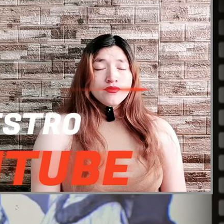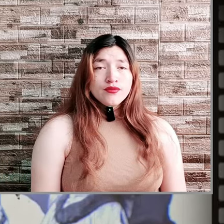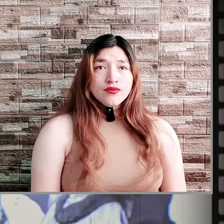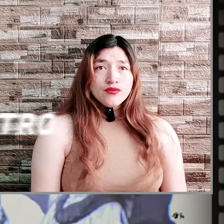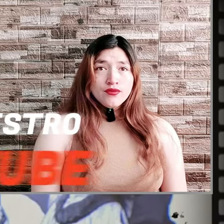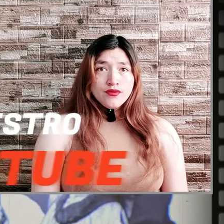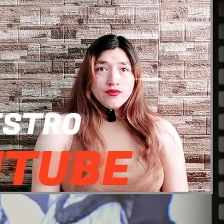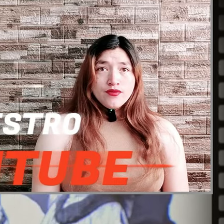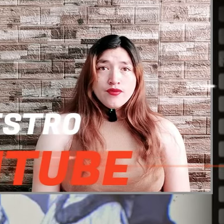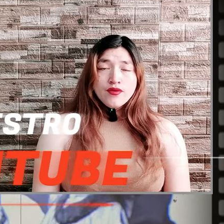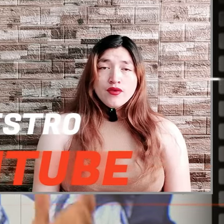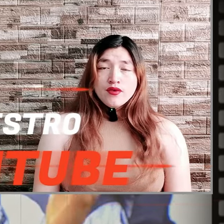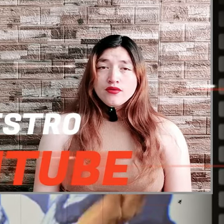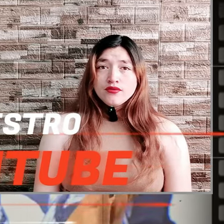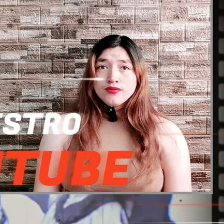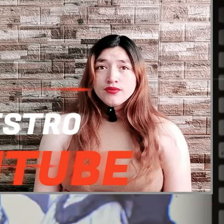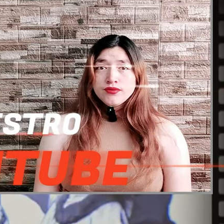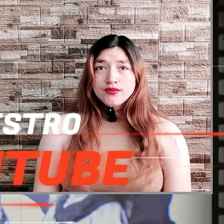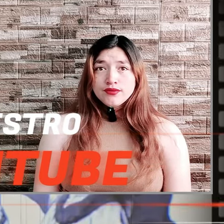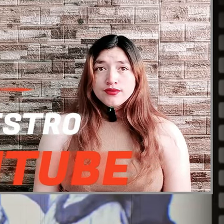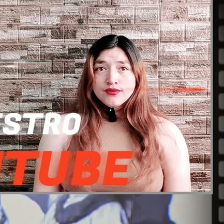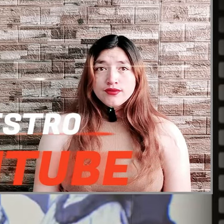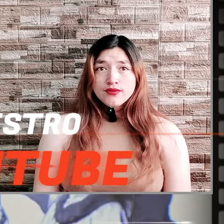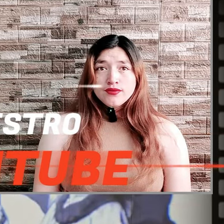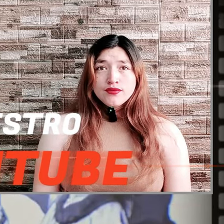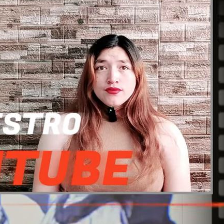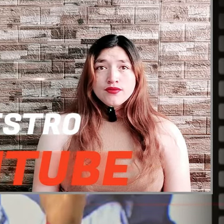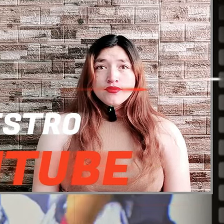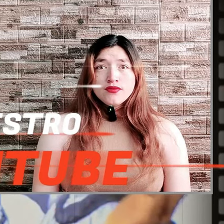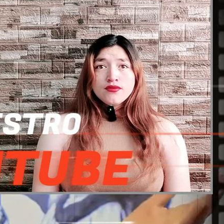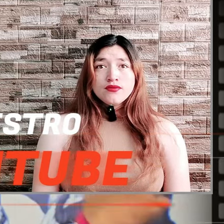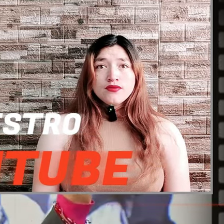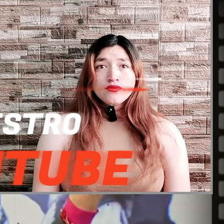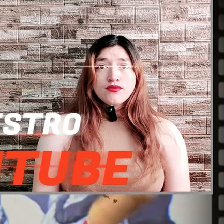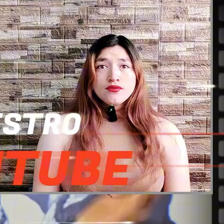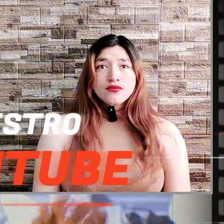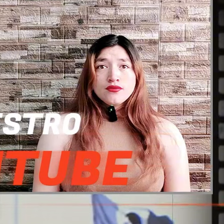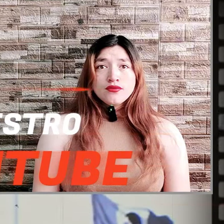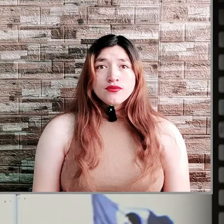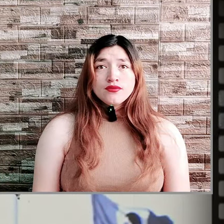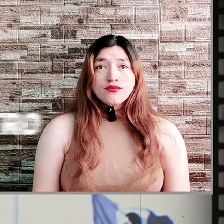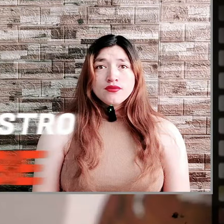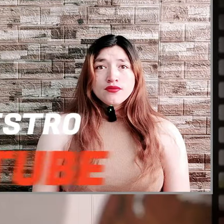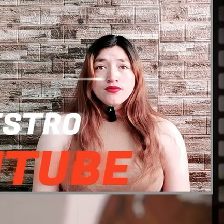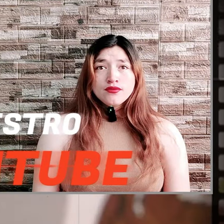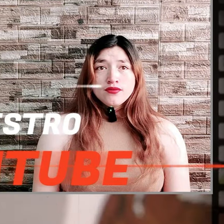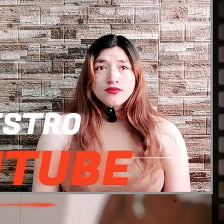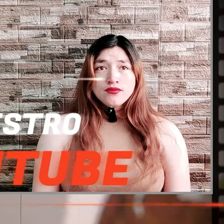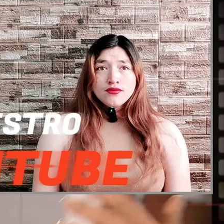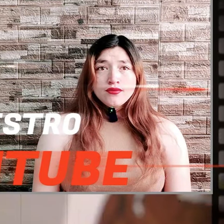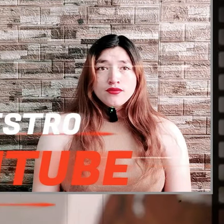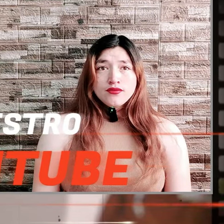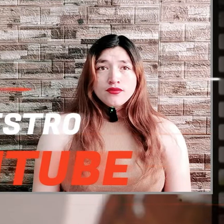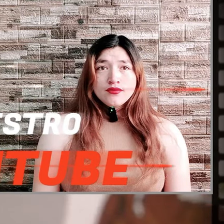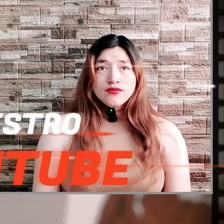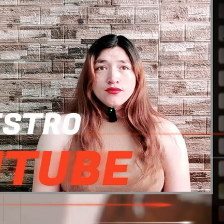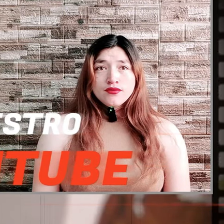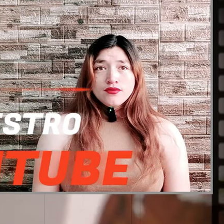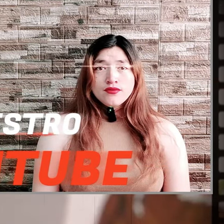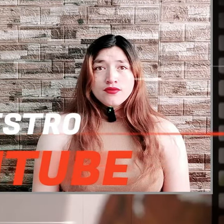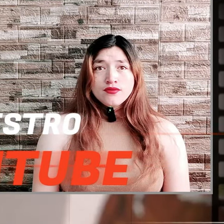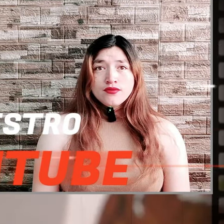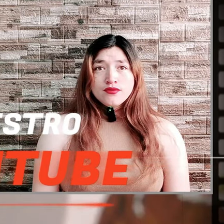entonces vienen estos ajustes que está planteando el presidente Biden y ahora el presidente Trump, que nosotros